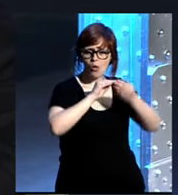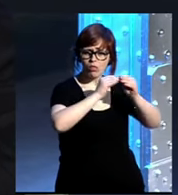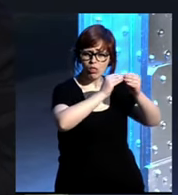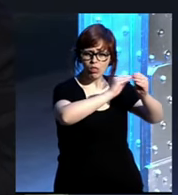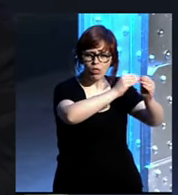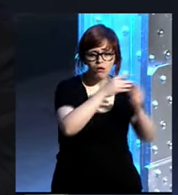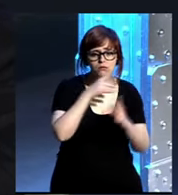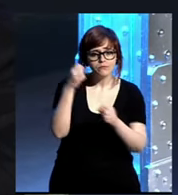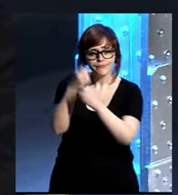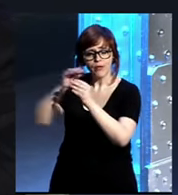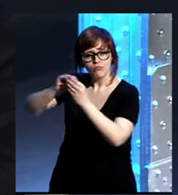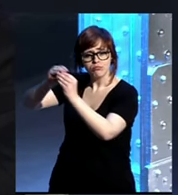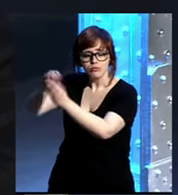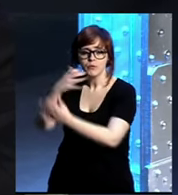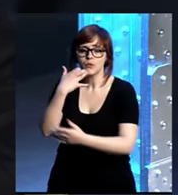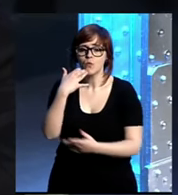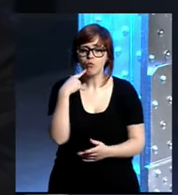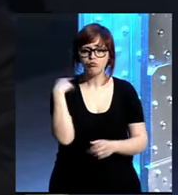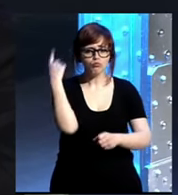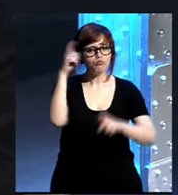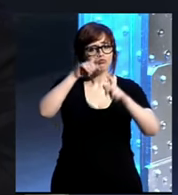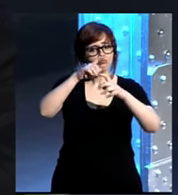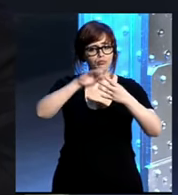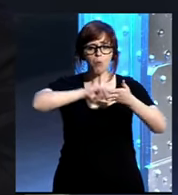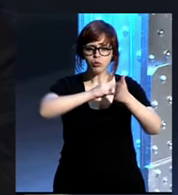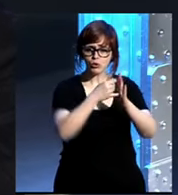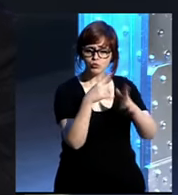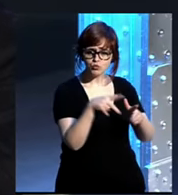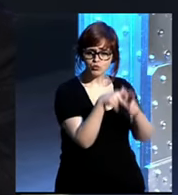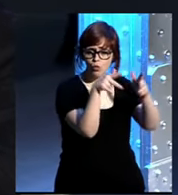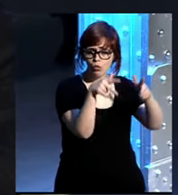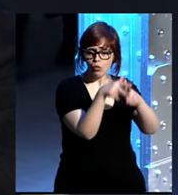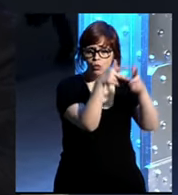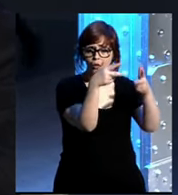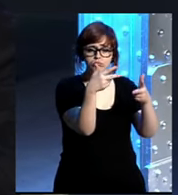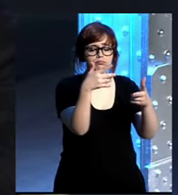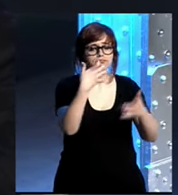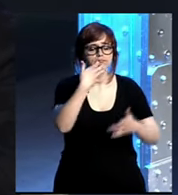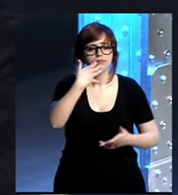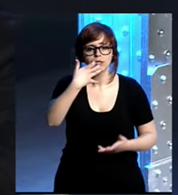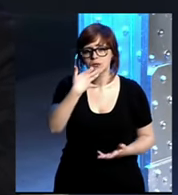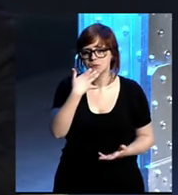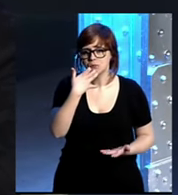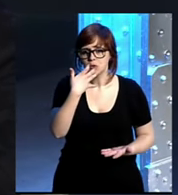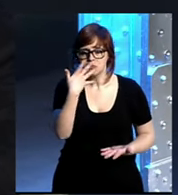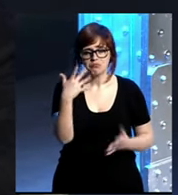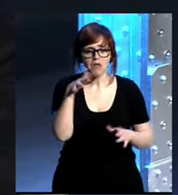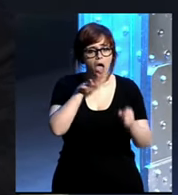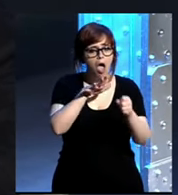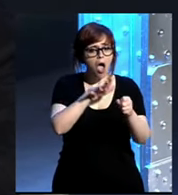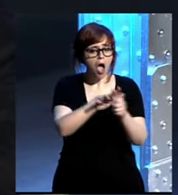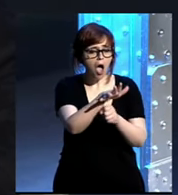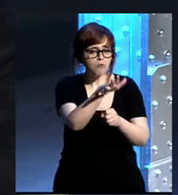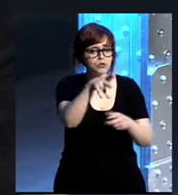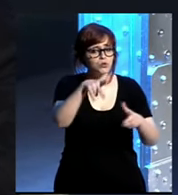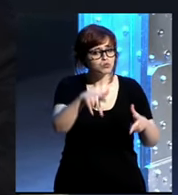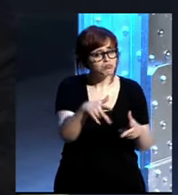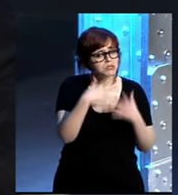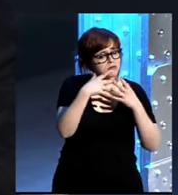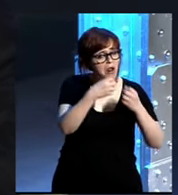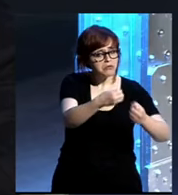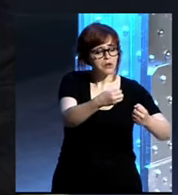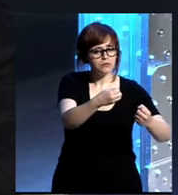ejemplo, en un proyecto social y en un proyecto que tenga que ver, por ejemplo, con temas sanitarios, se pudiera pensar que